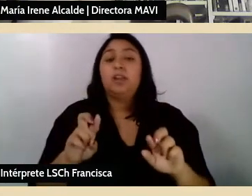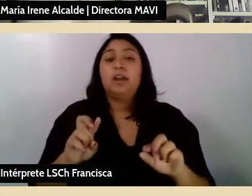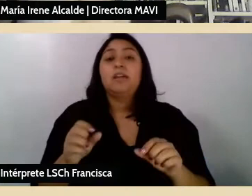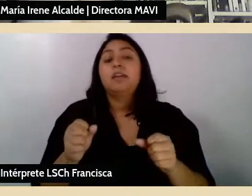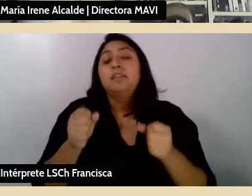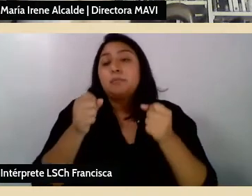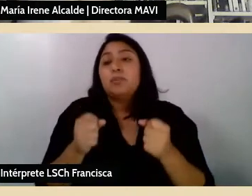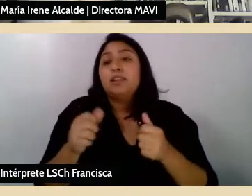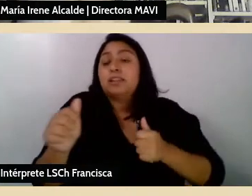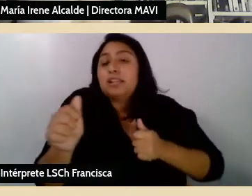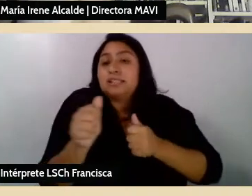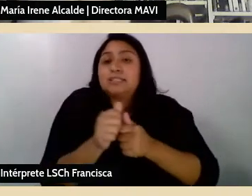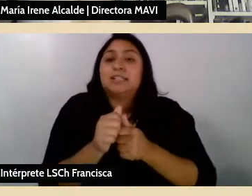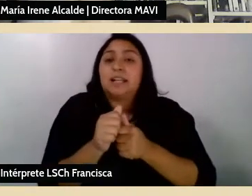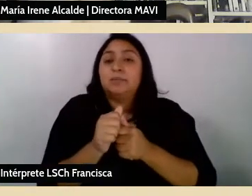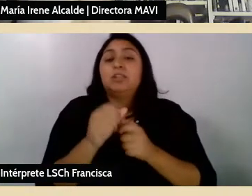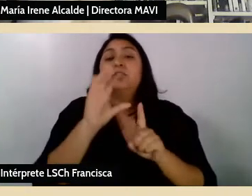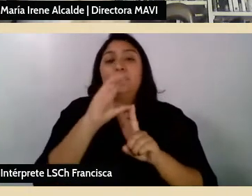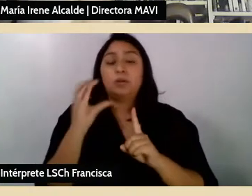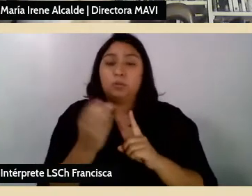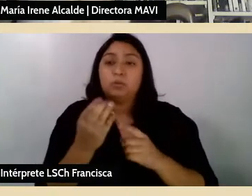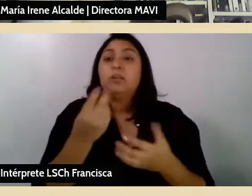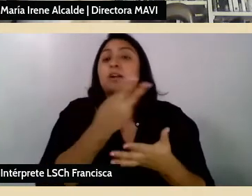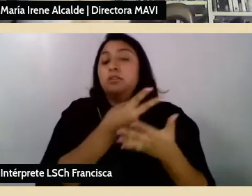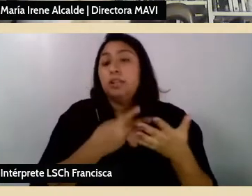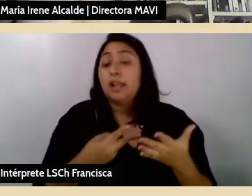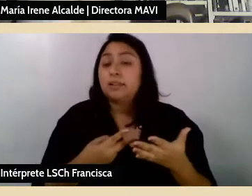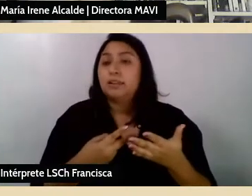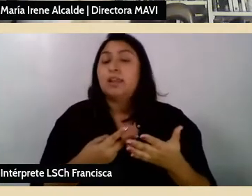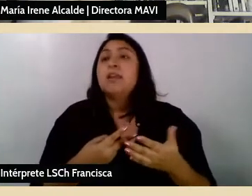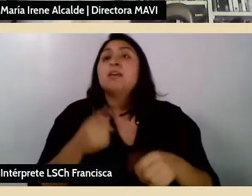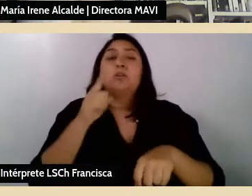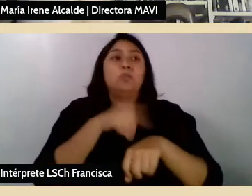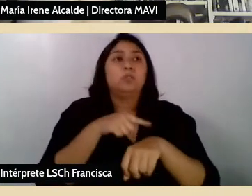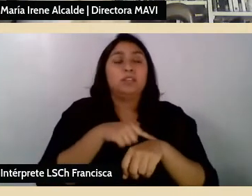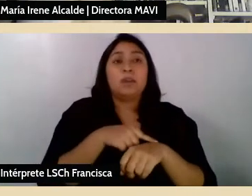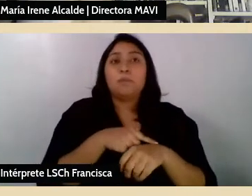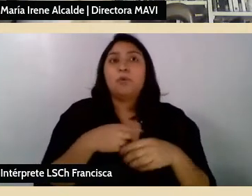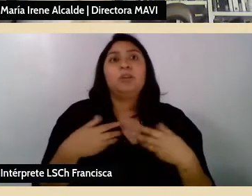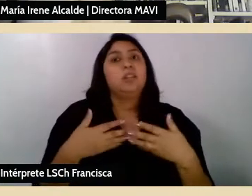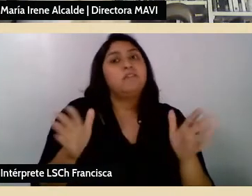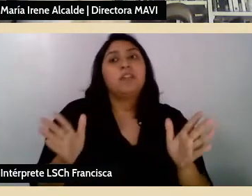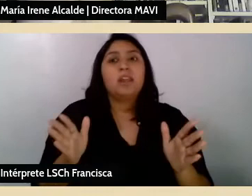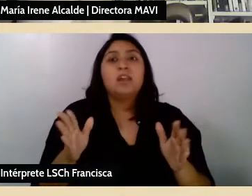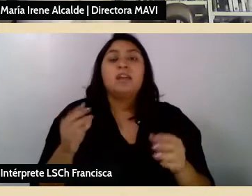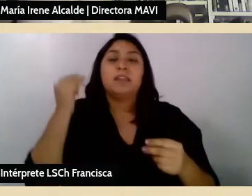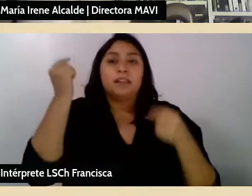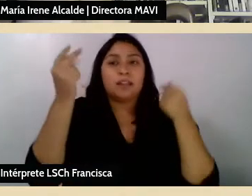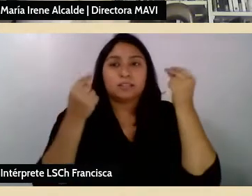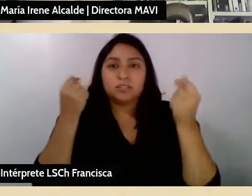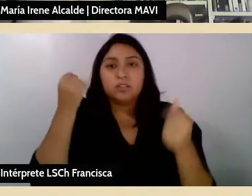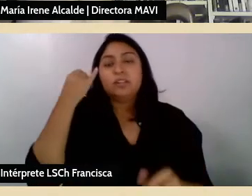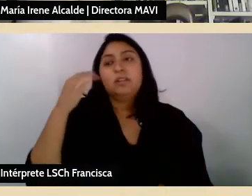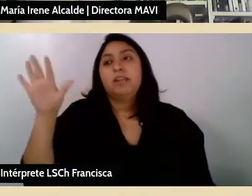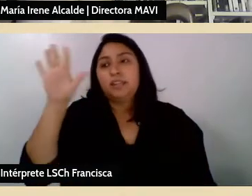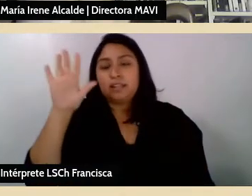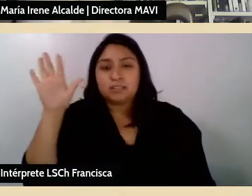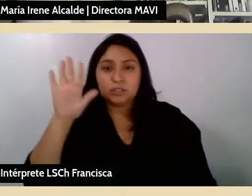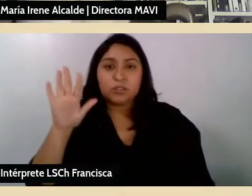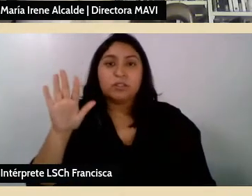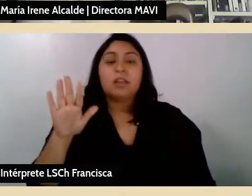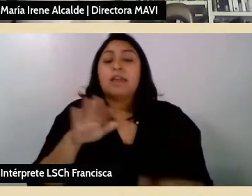de oportunidades de poder tener ese acercamiento con la cultura, con el arte, con un tiempo libre de creación,